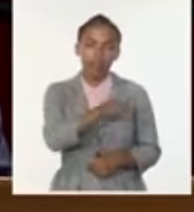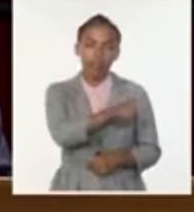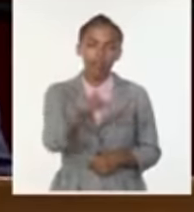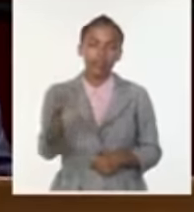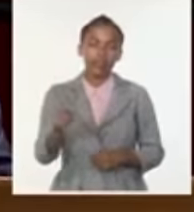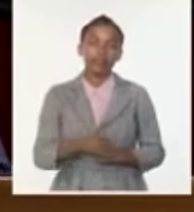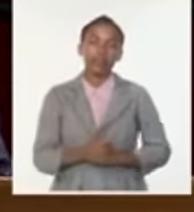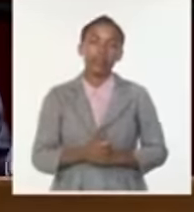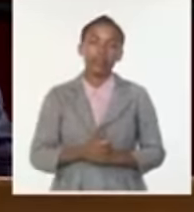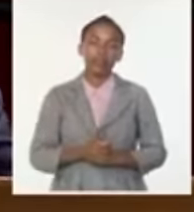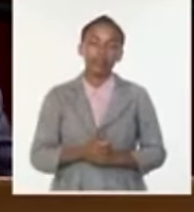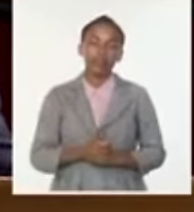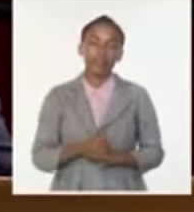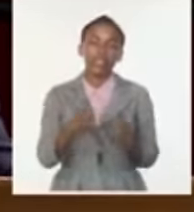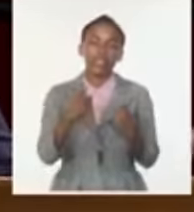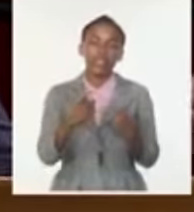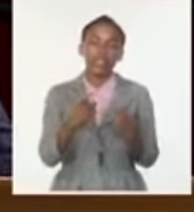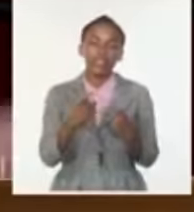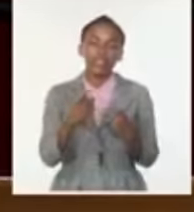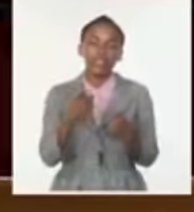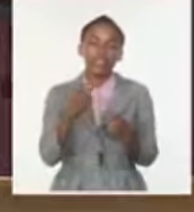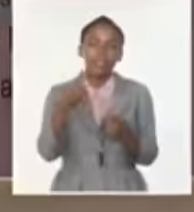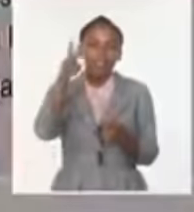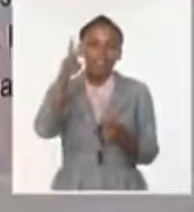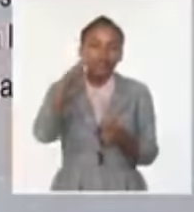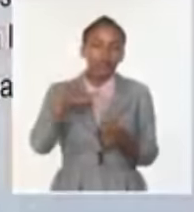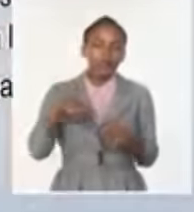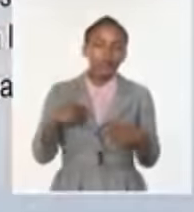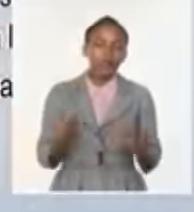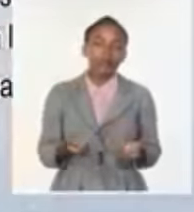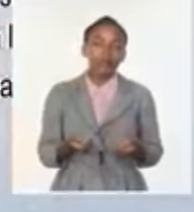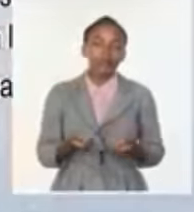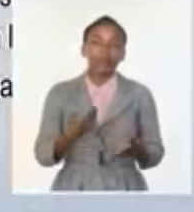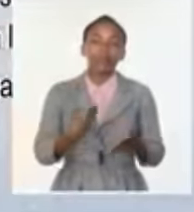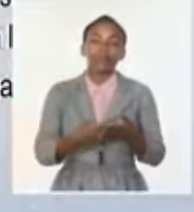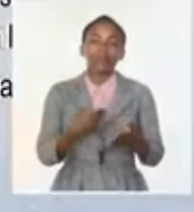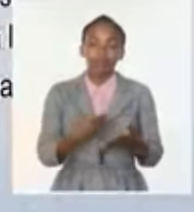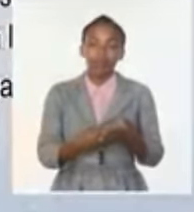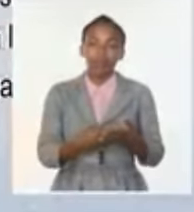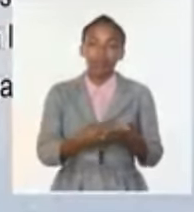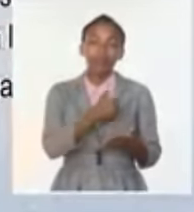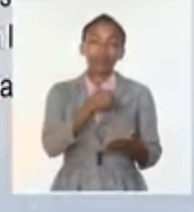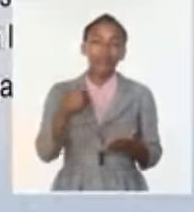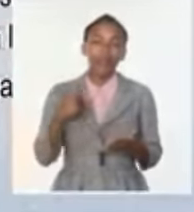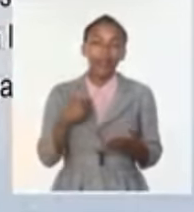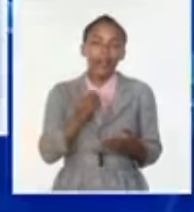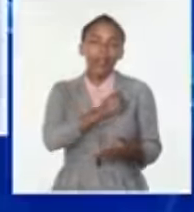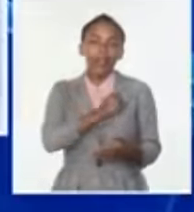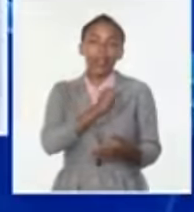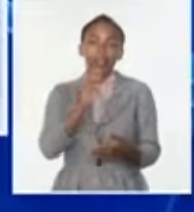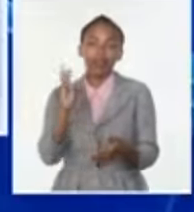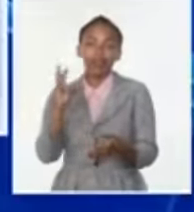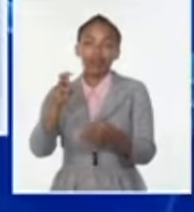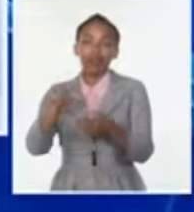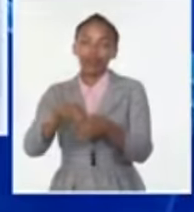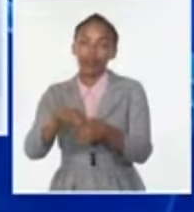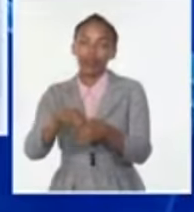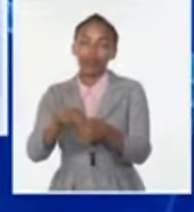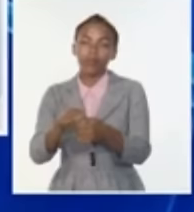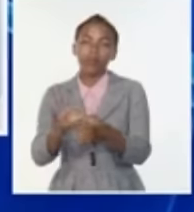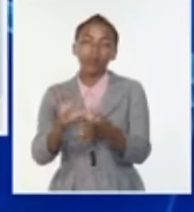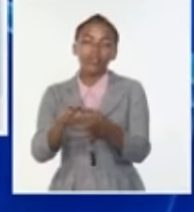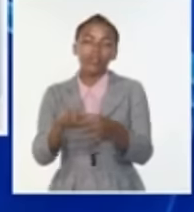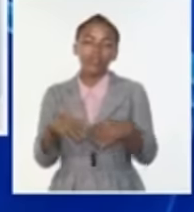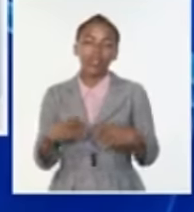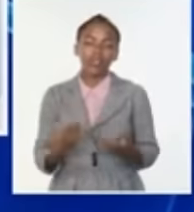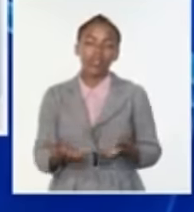Tiene que verificarse que el actor no estatal que quiere contratar con la empresa tenga en el objeto social esa actividad.